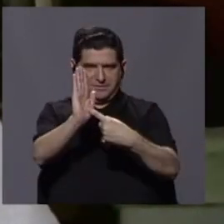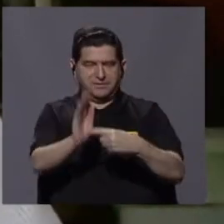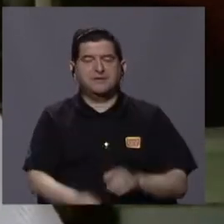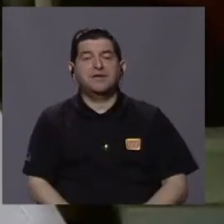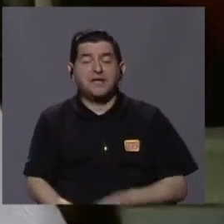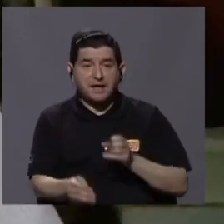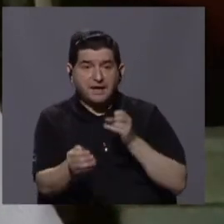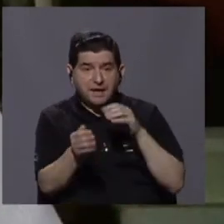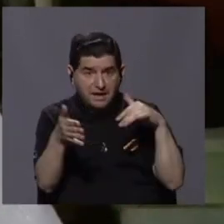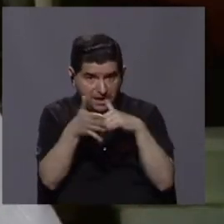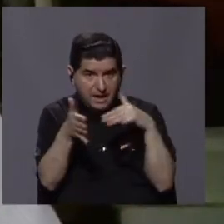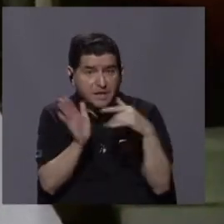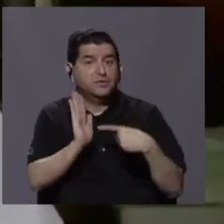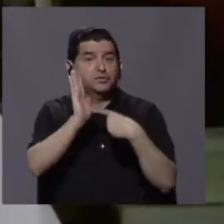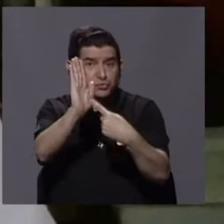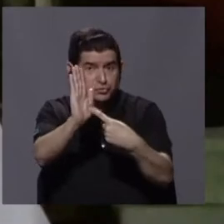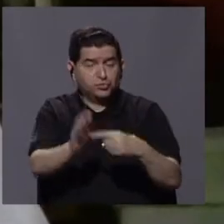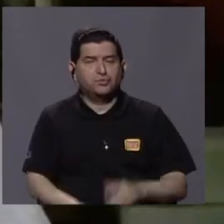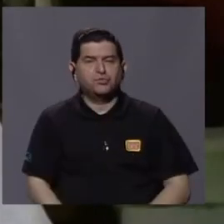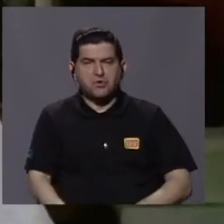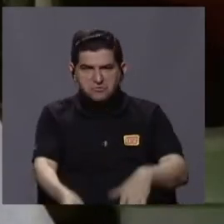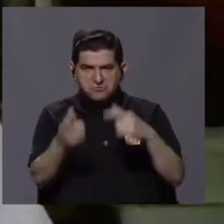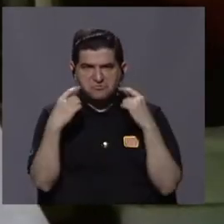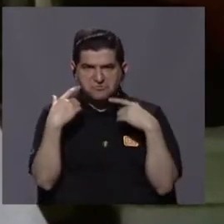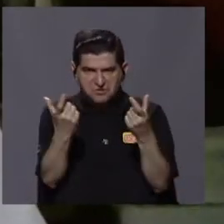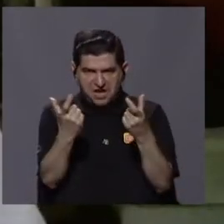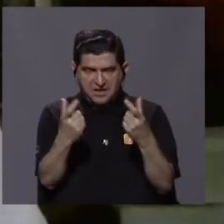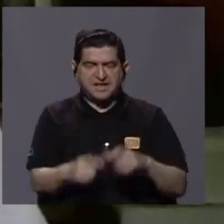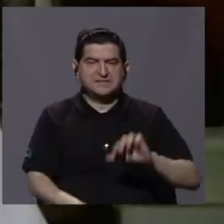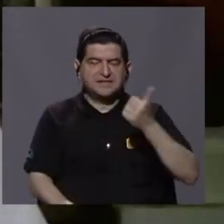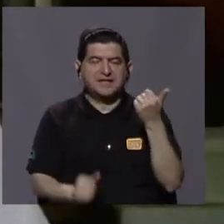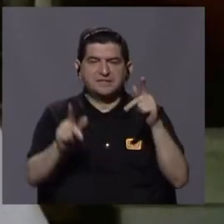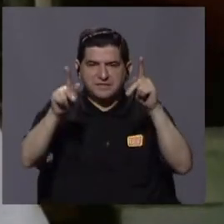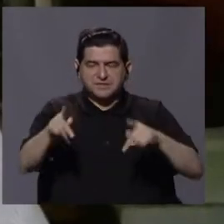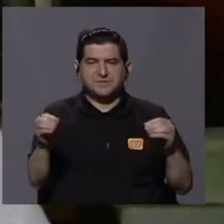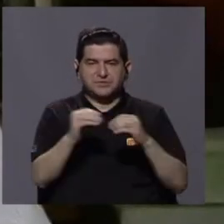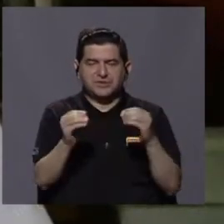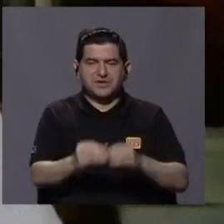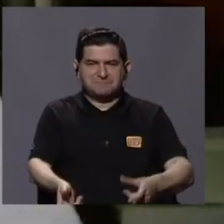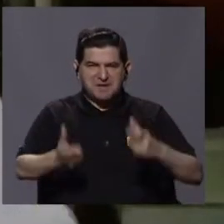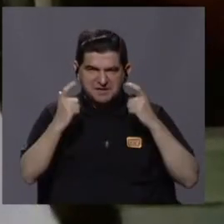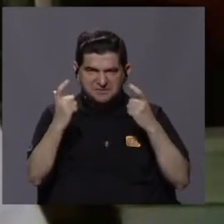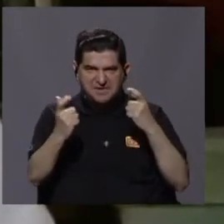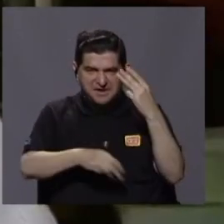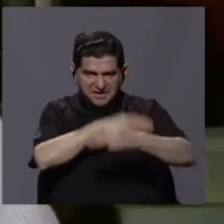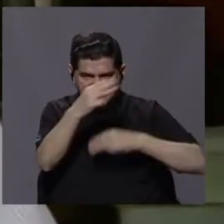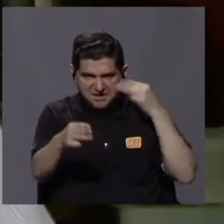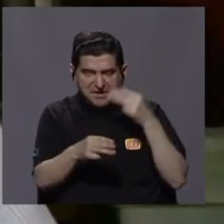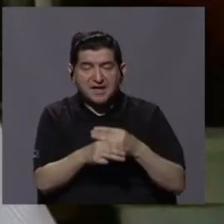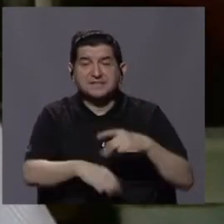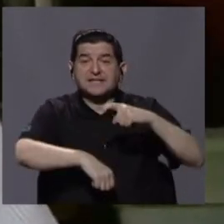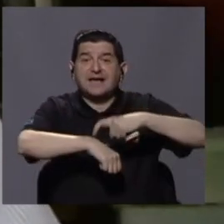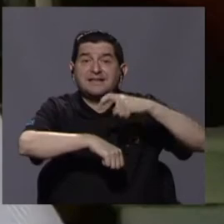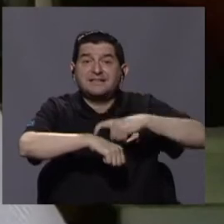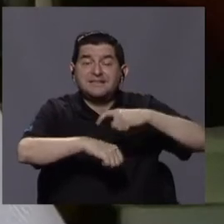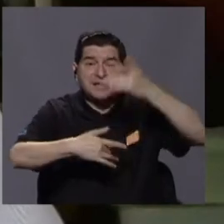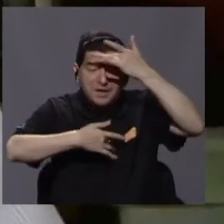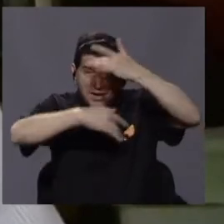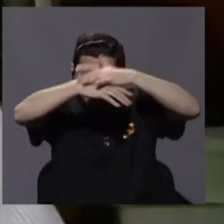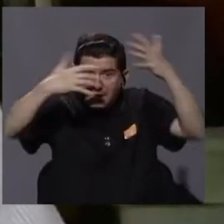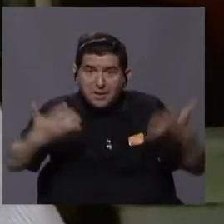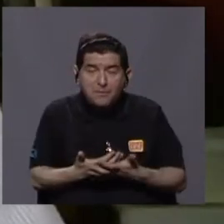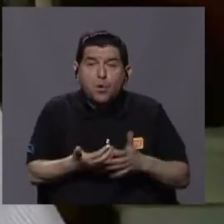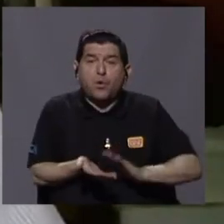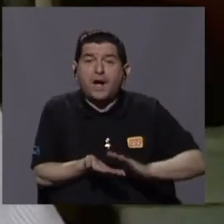que hace indica que las ganancias de las diez personas más ricas del mundo durante la pandemia ha